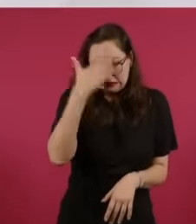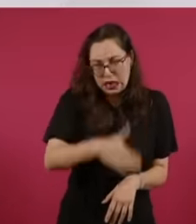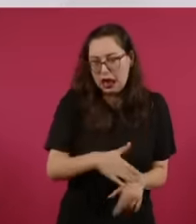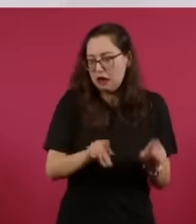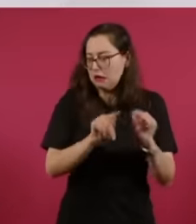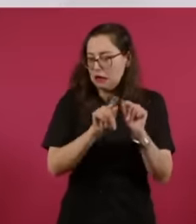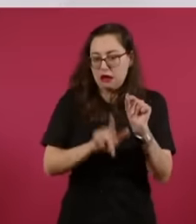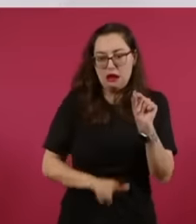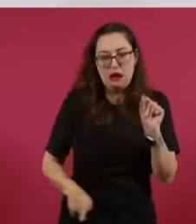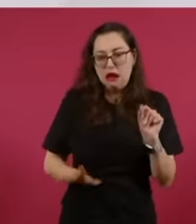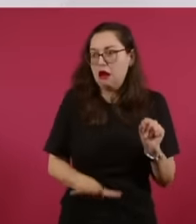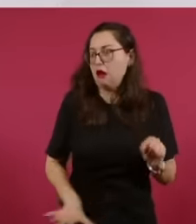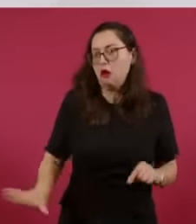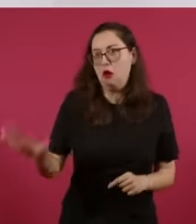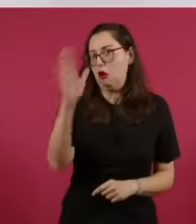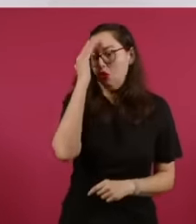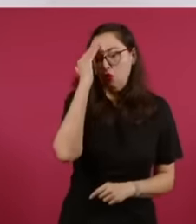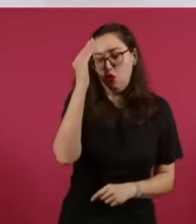por ejemplo.